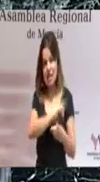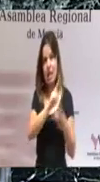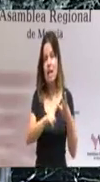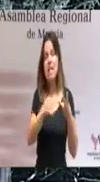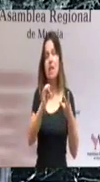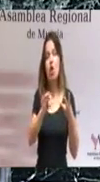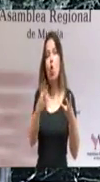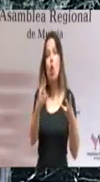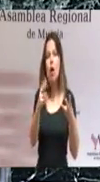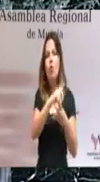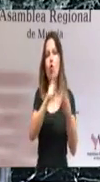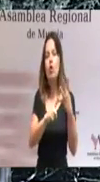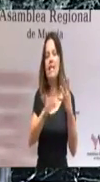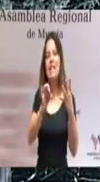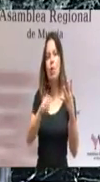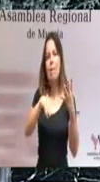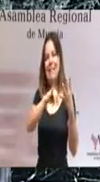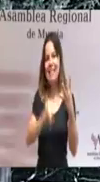Uralburu y con el señor Martínez.